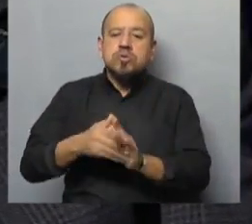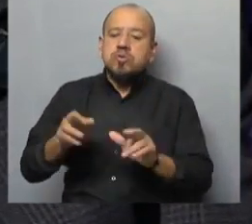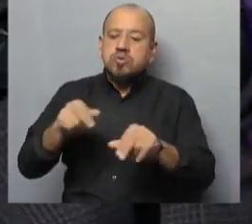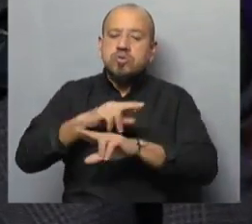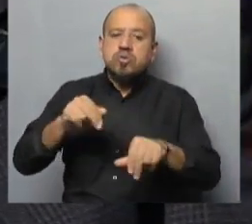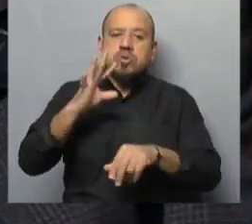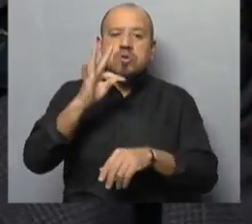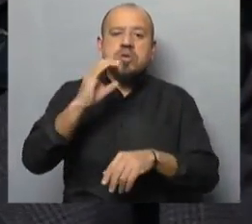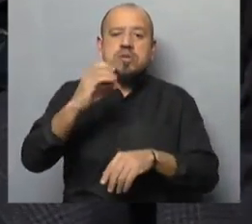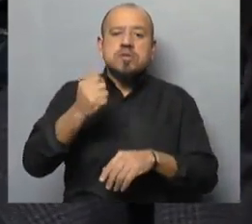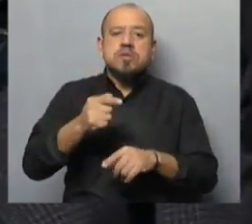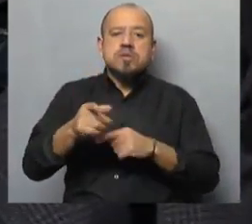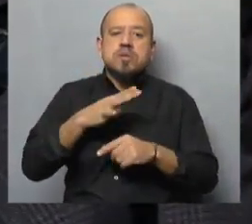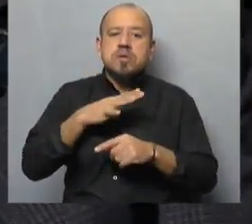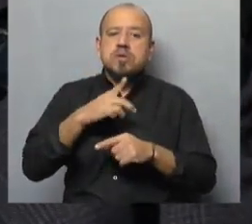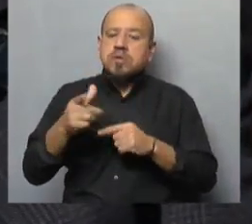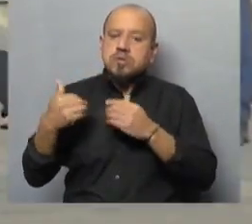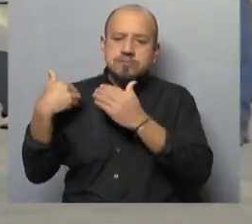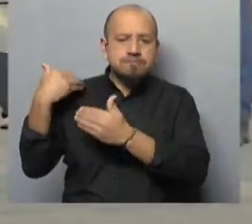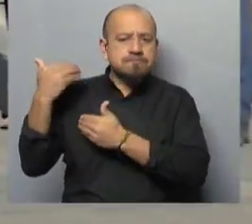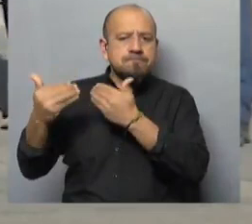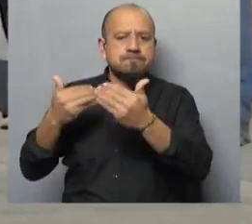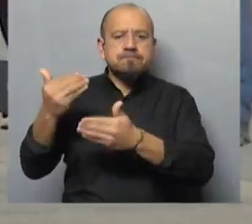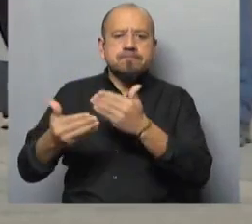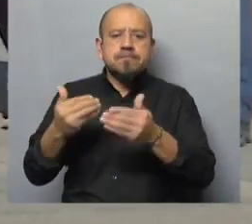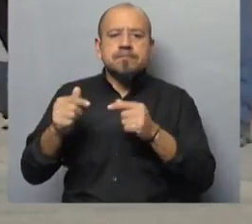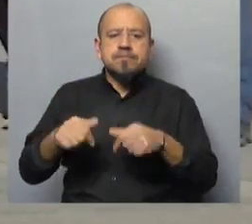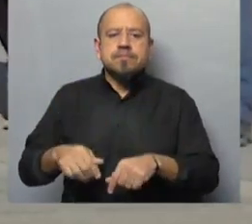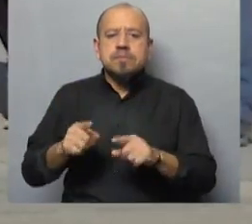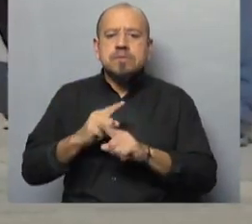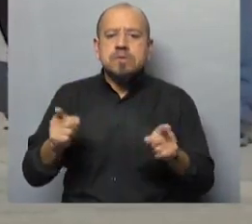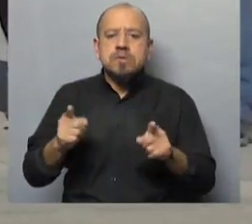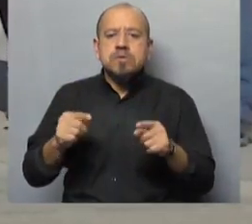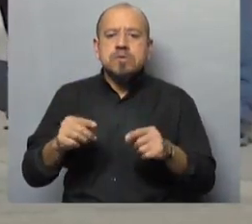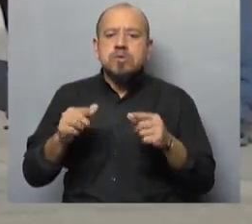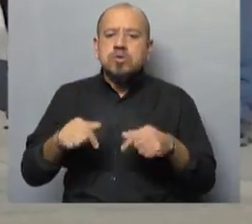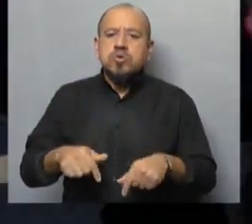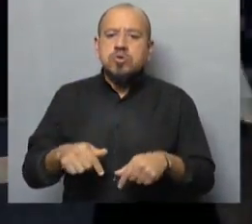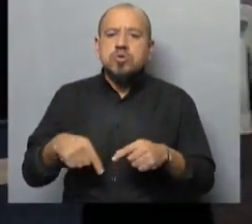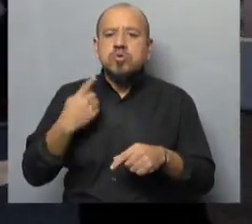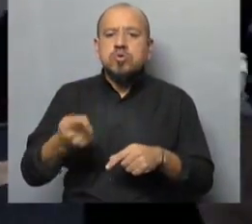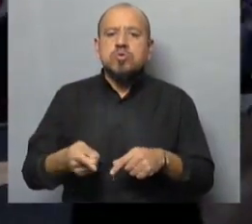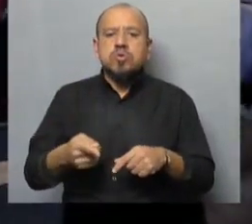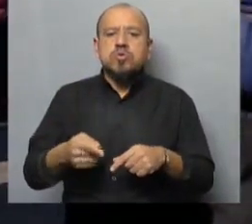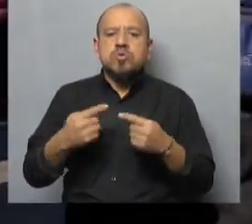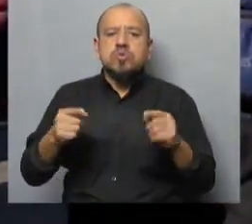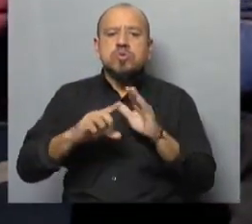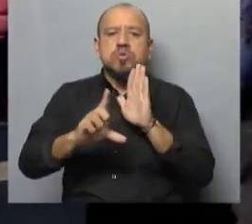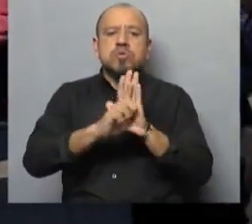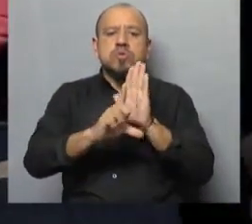desea hubo un camino hasta llegar acá no renunciamos a ninguna atracción dentro del marco legal